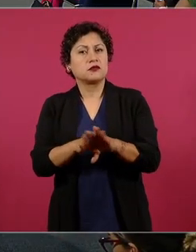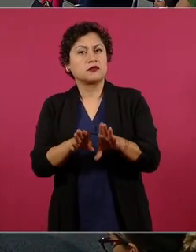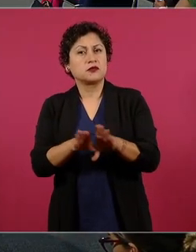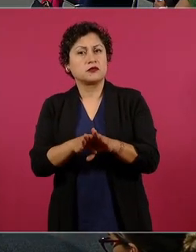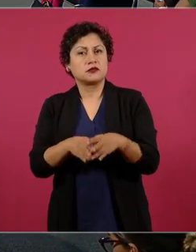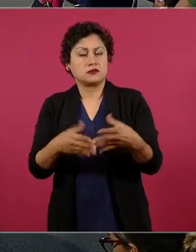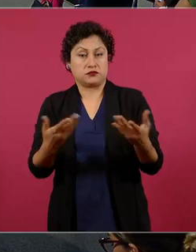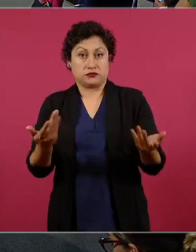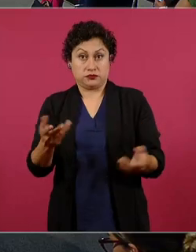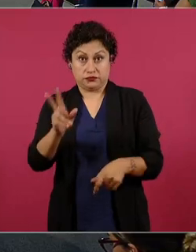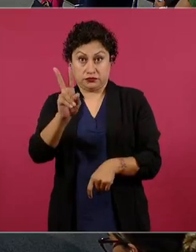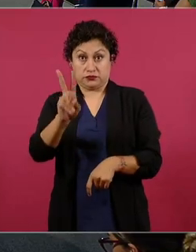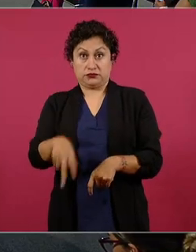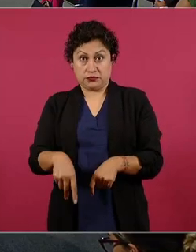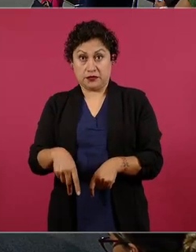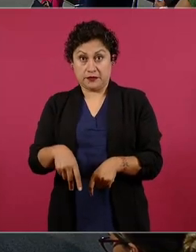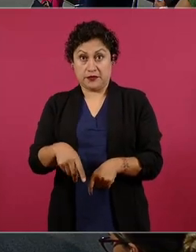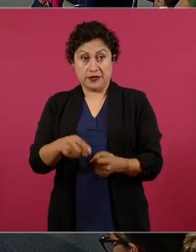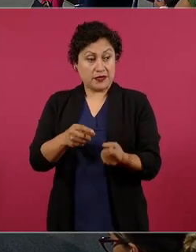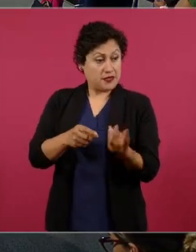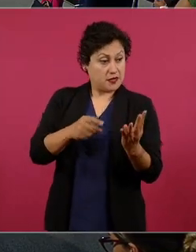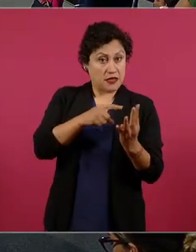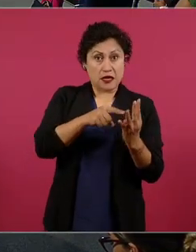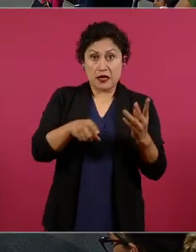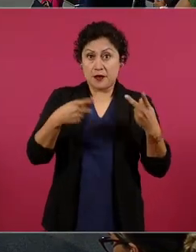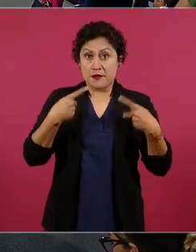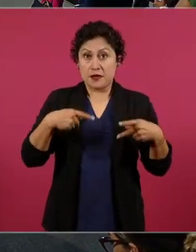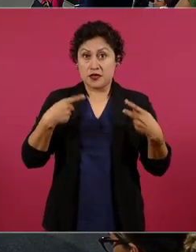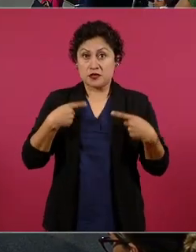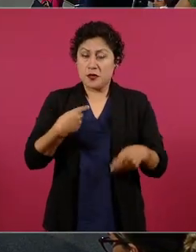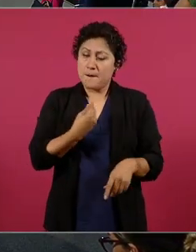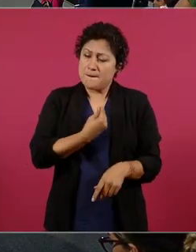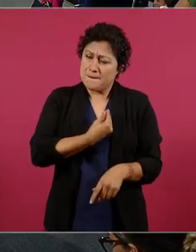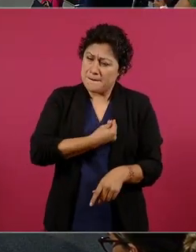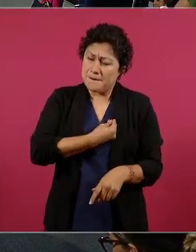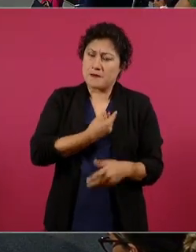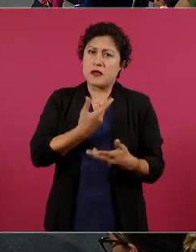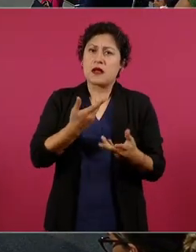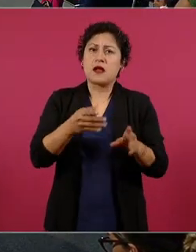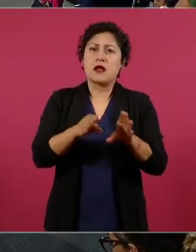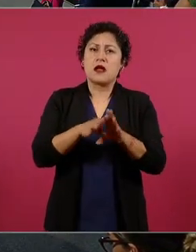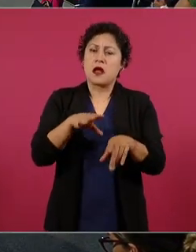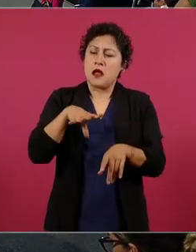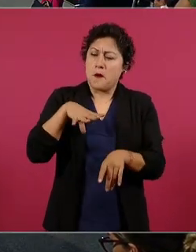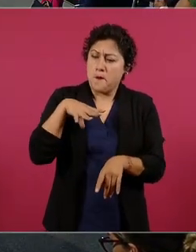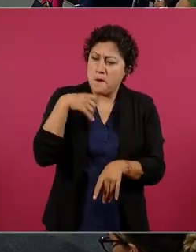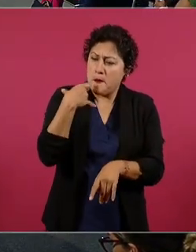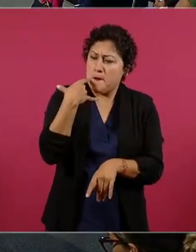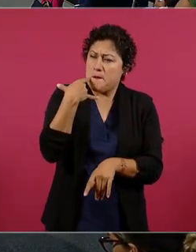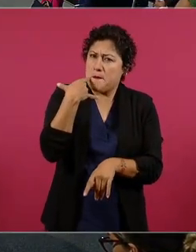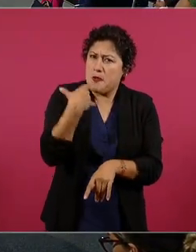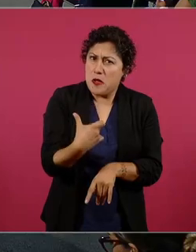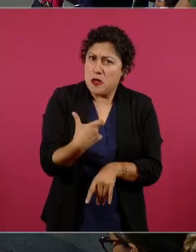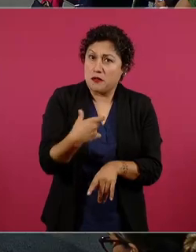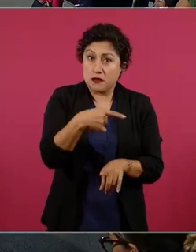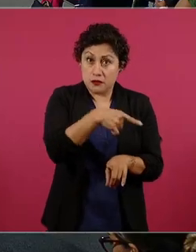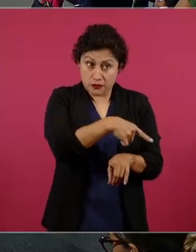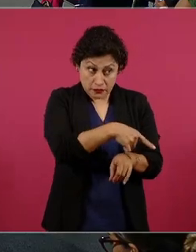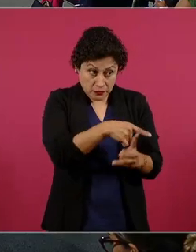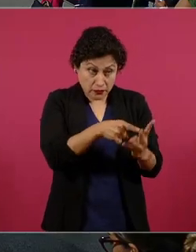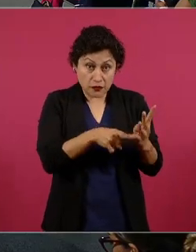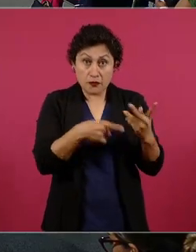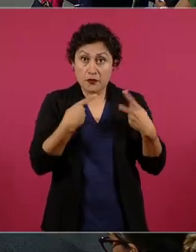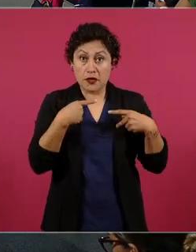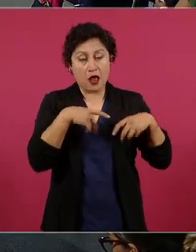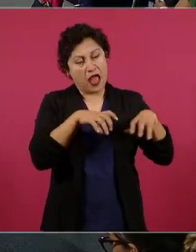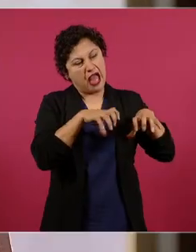estaban en la cárcel. Ahora, ¿qué periodista está en la cárcel? ¿A quién se persigue